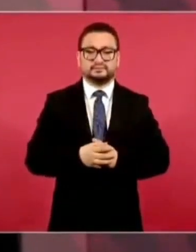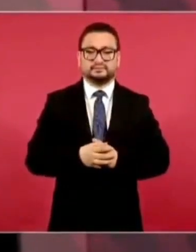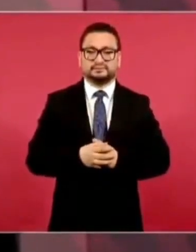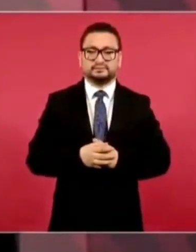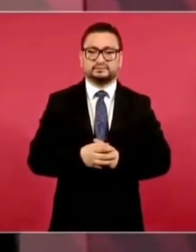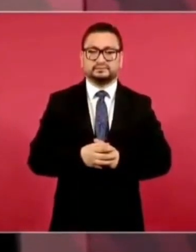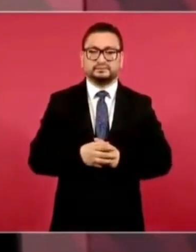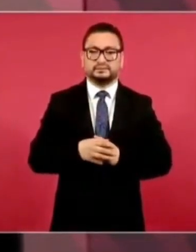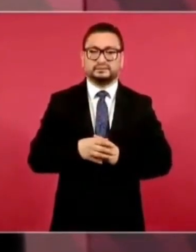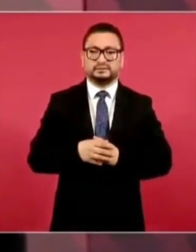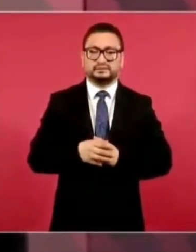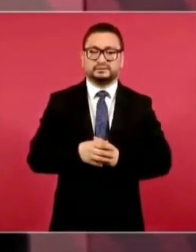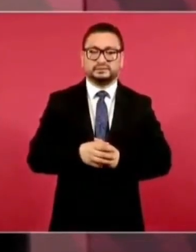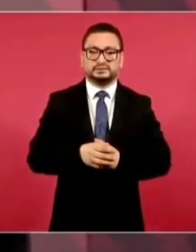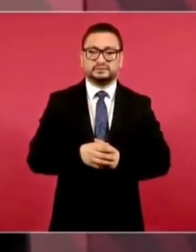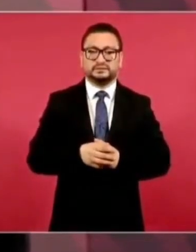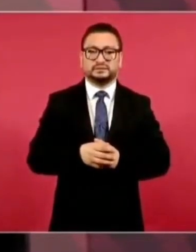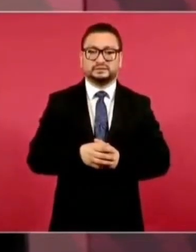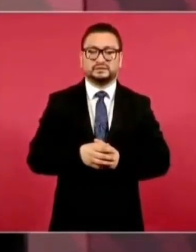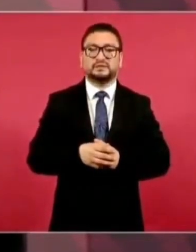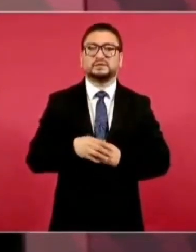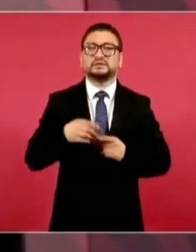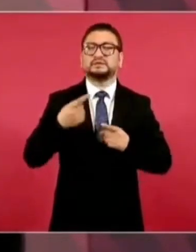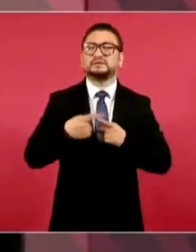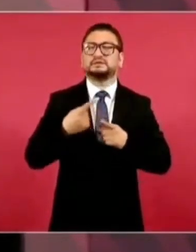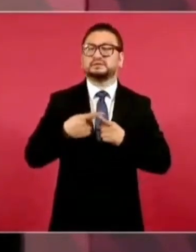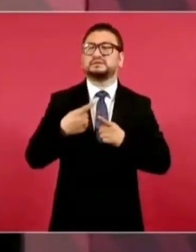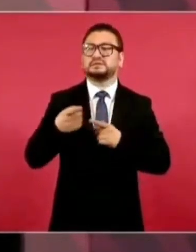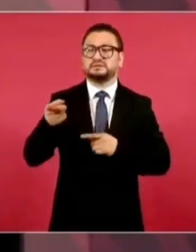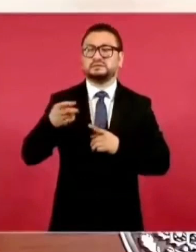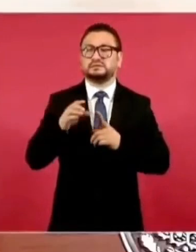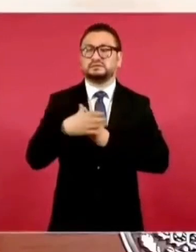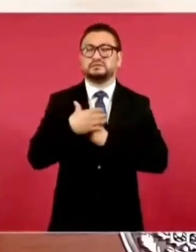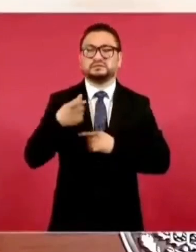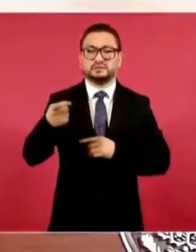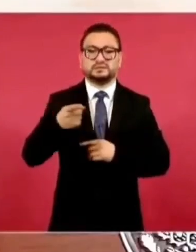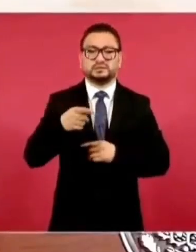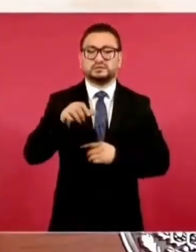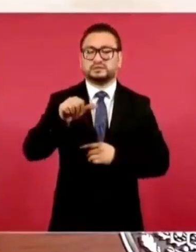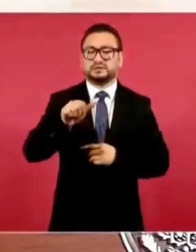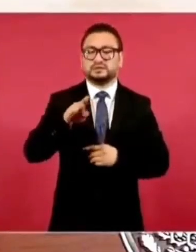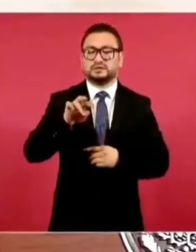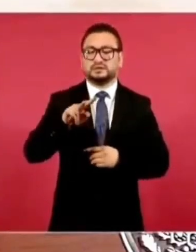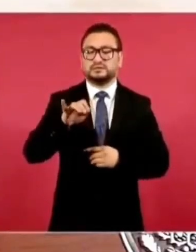La Comisión Interamericana de Derechos Humanos. Álvarez y Casa.